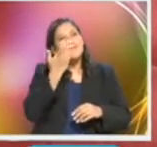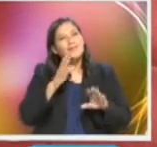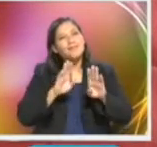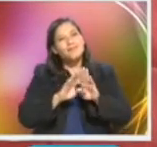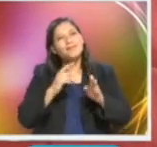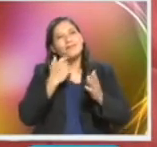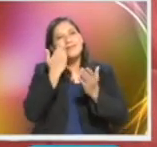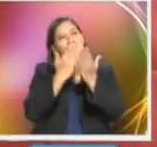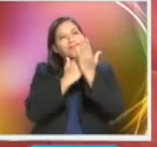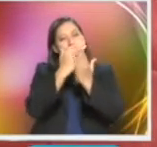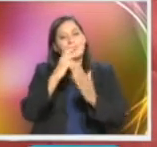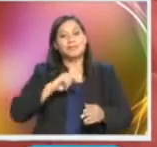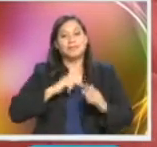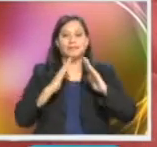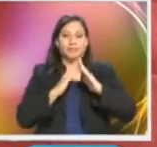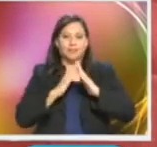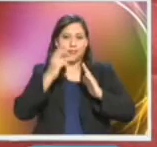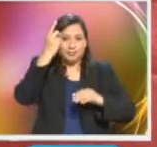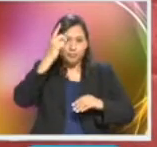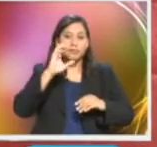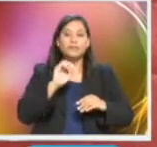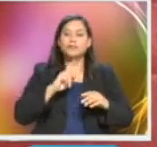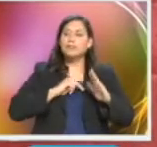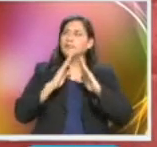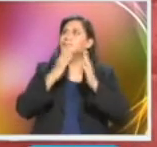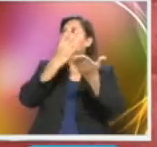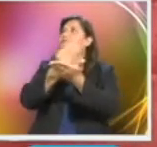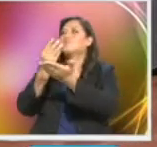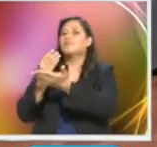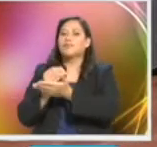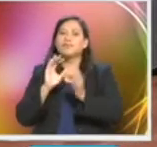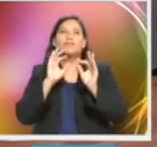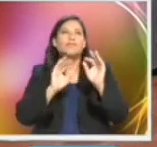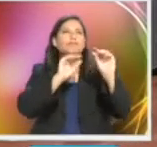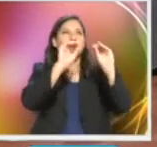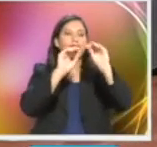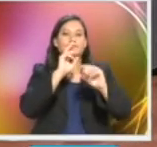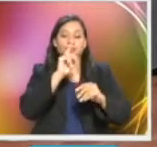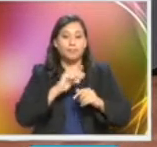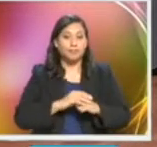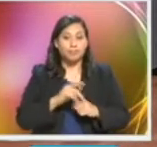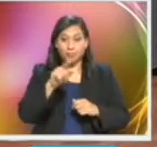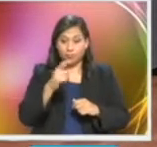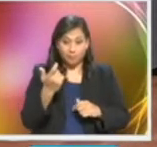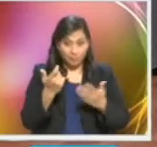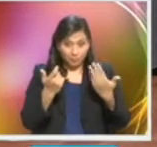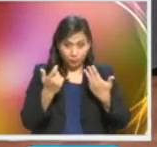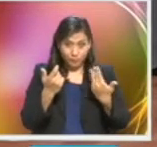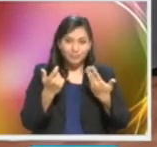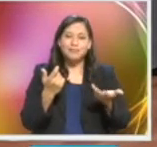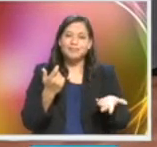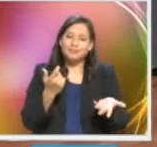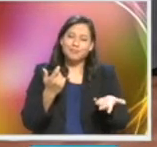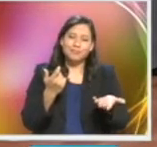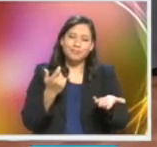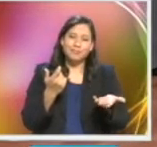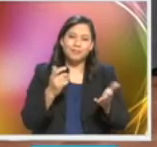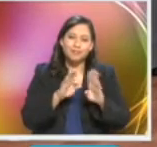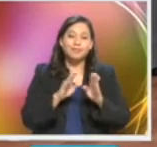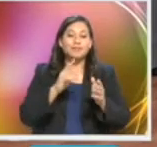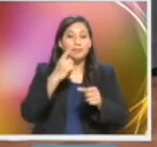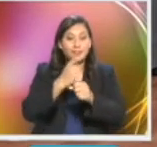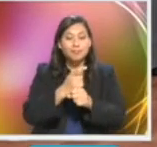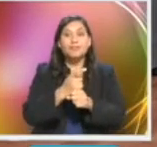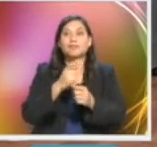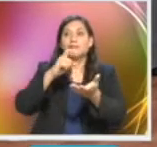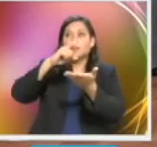de progreso tener nuestra casa o mejorar la que tenemos. Así es. Entonces, bueno, si tú no tienes el dinero, pues una es ir a comprar tu casa con